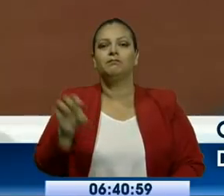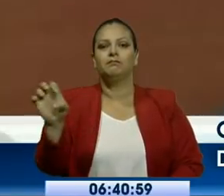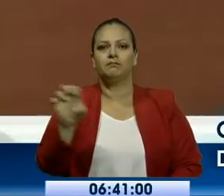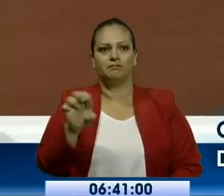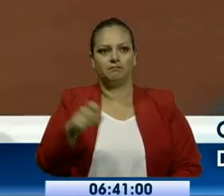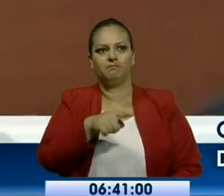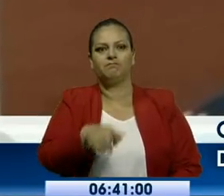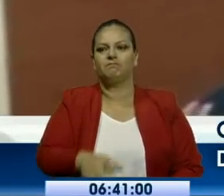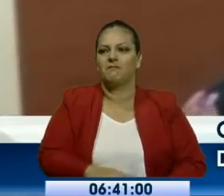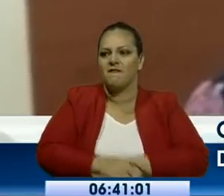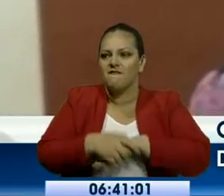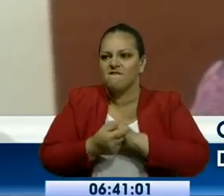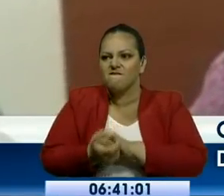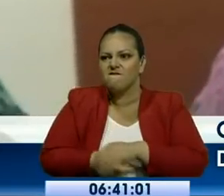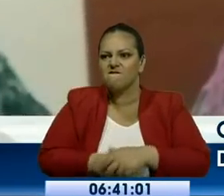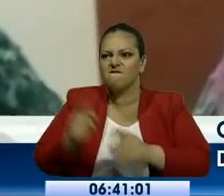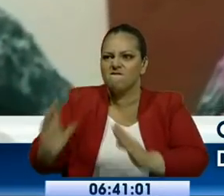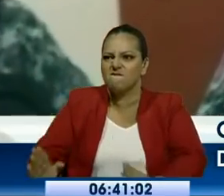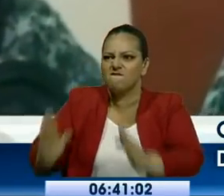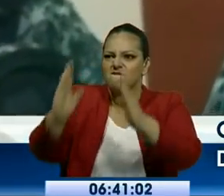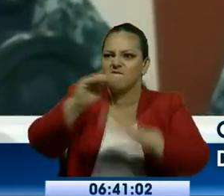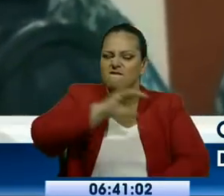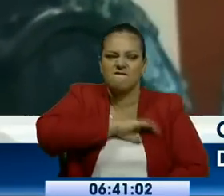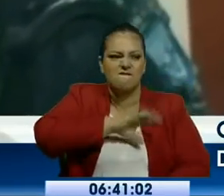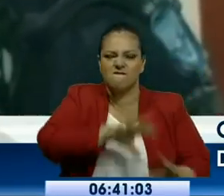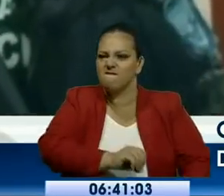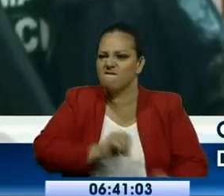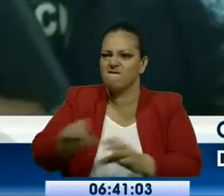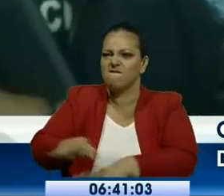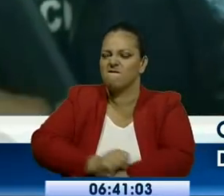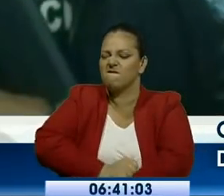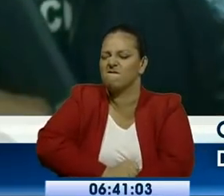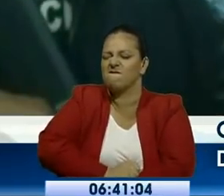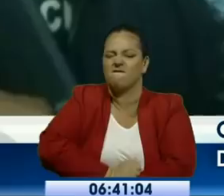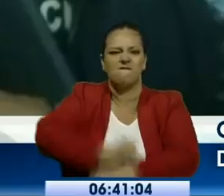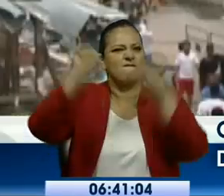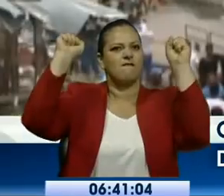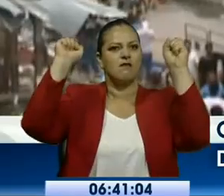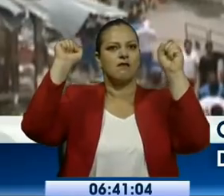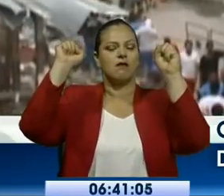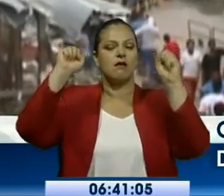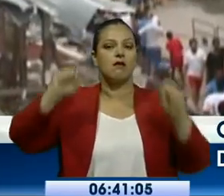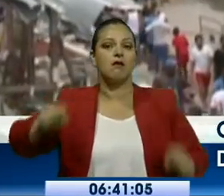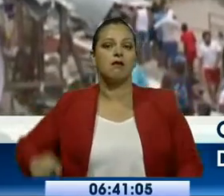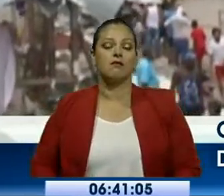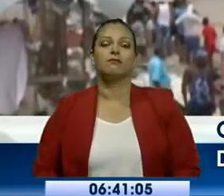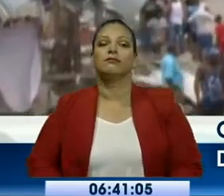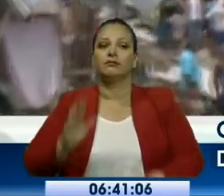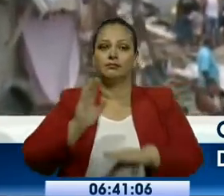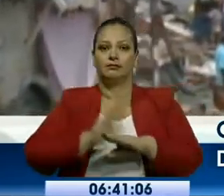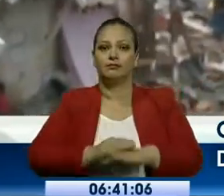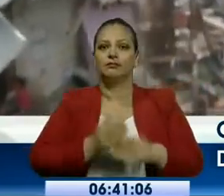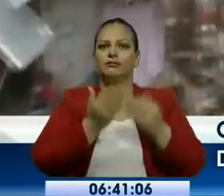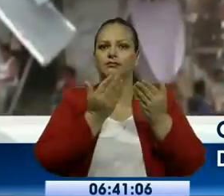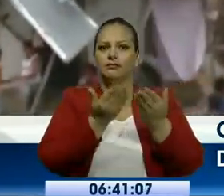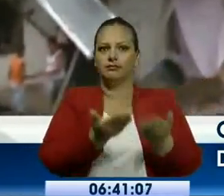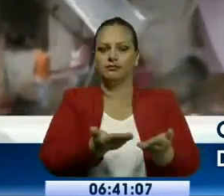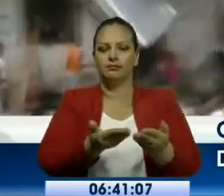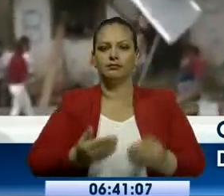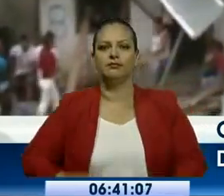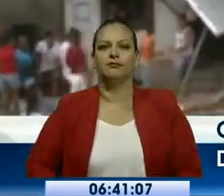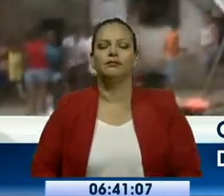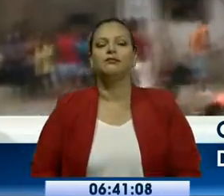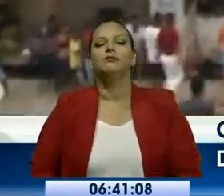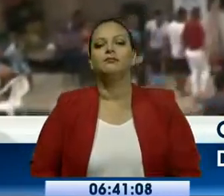nivel jerárquico en la organización delictiva, estiman que se trata de un duro golpe a las filas del grupo armado organizado residual